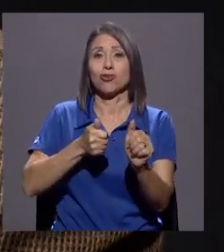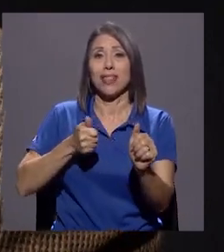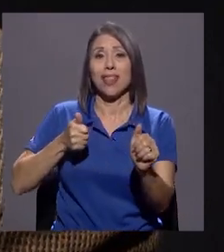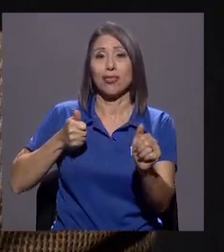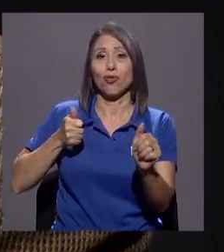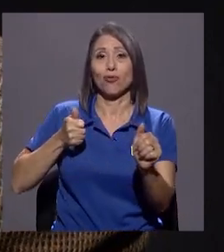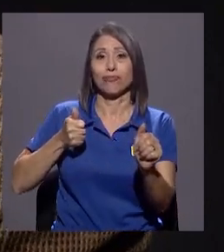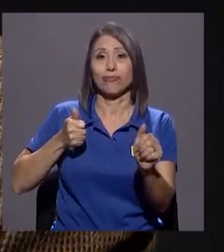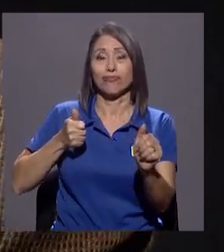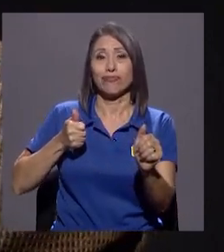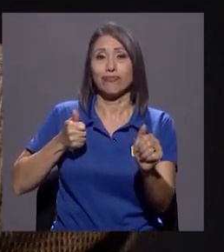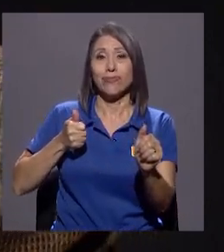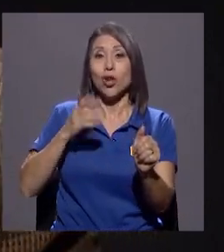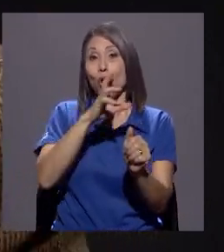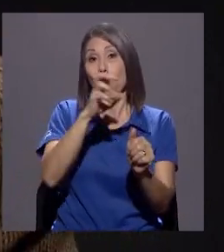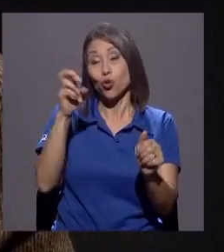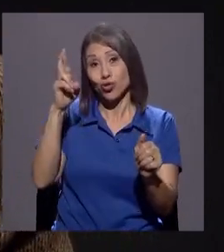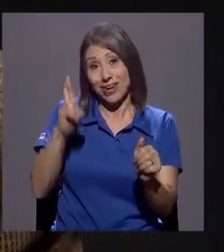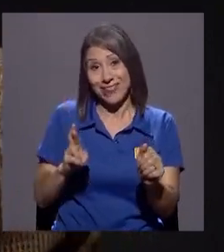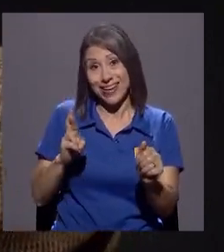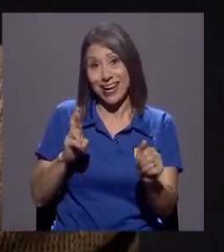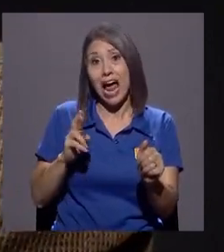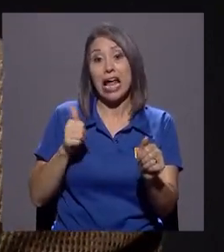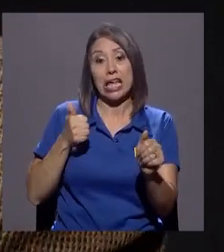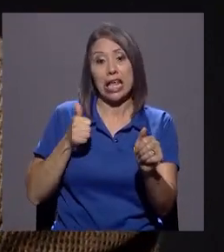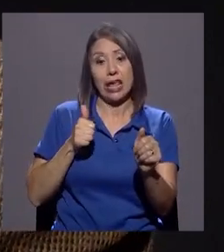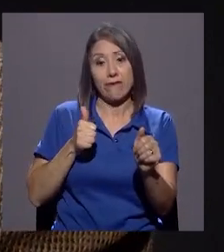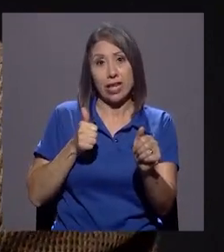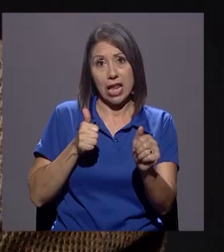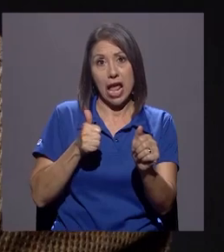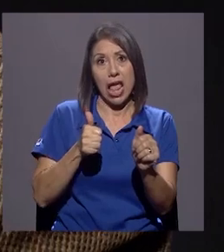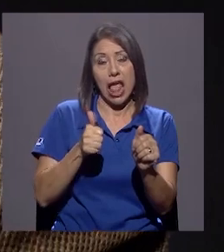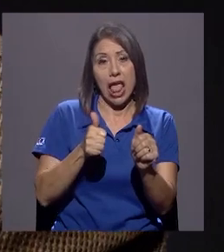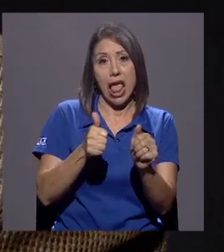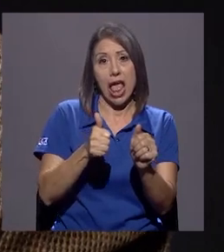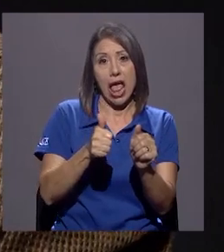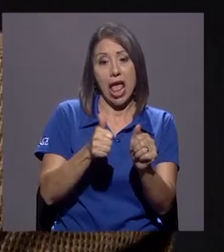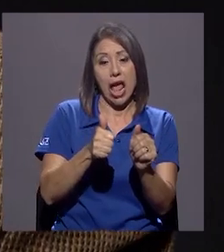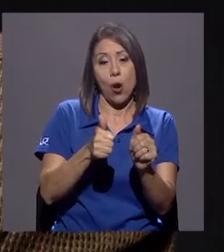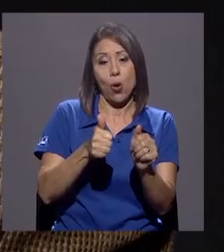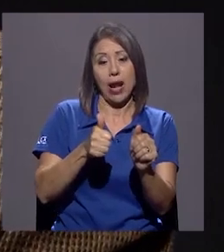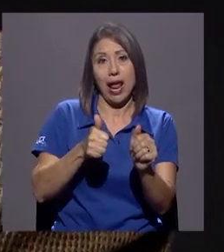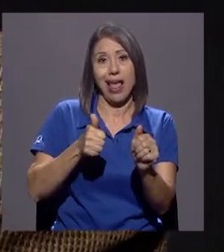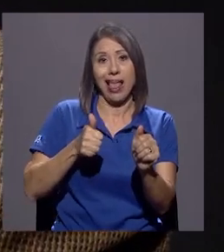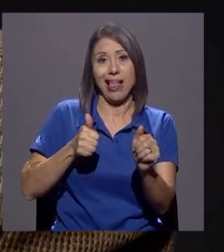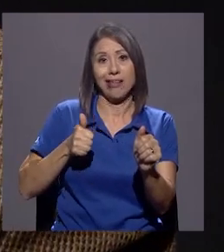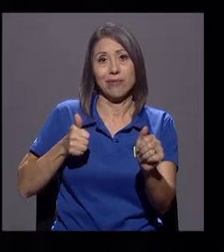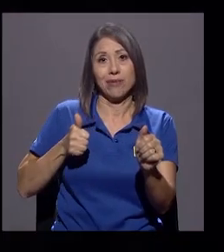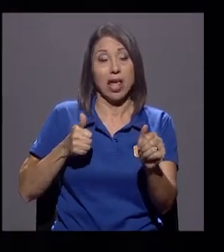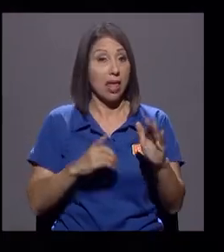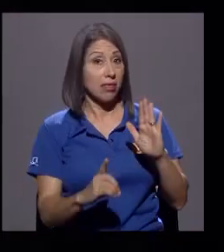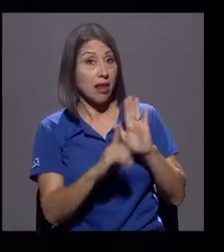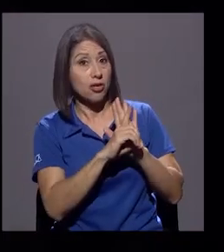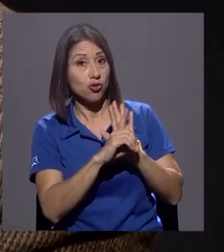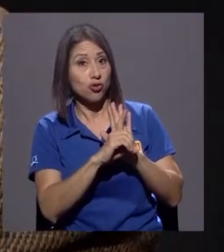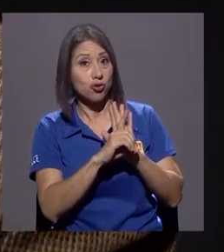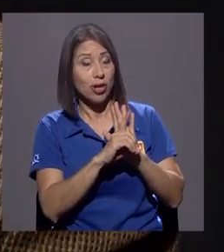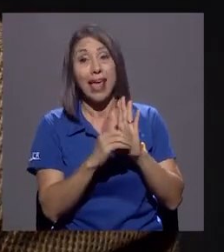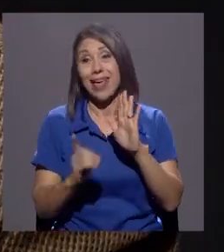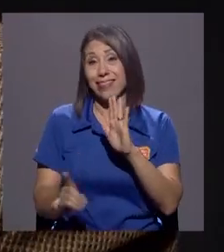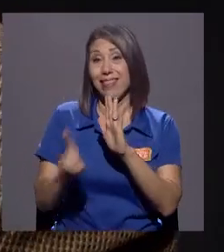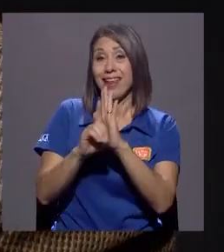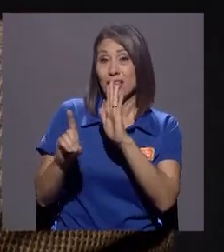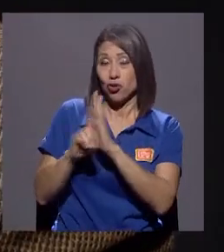la costa rica que venía mal que bien dando pasos hacia adelante que nos está dando hacia atrás en derechos en